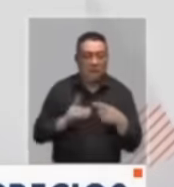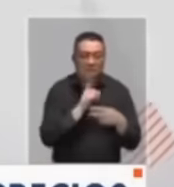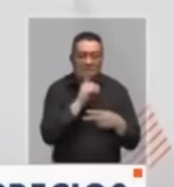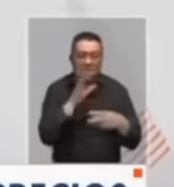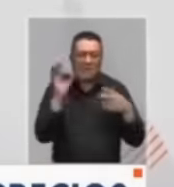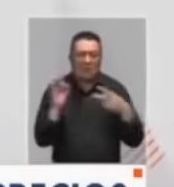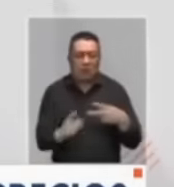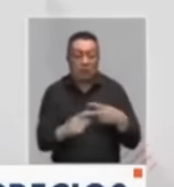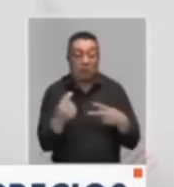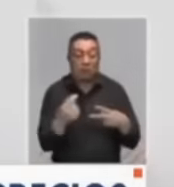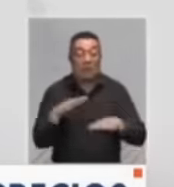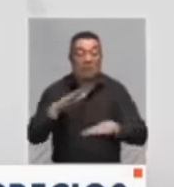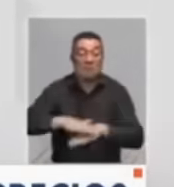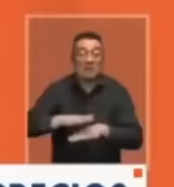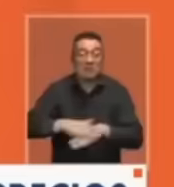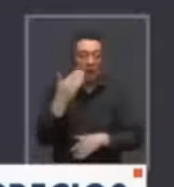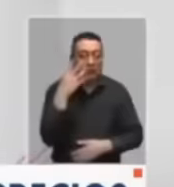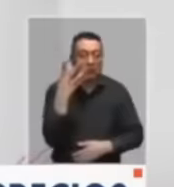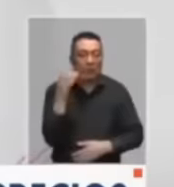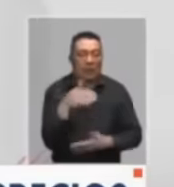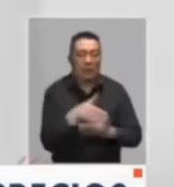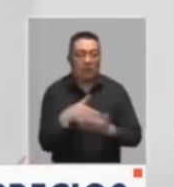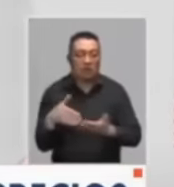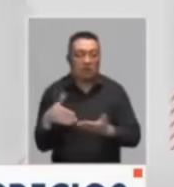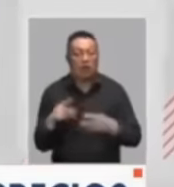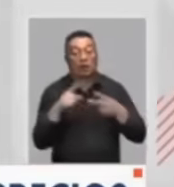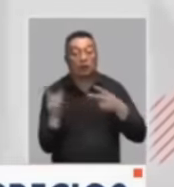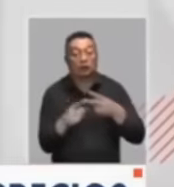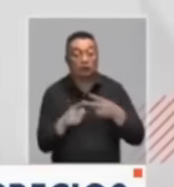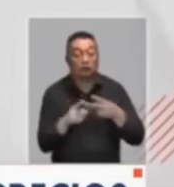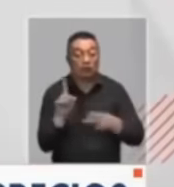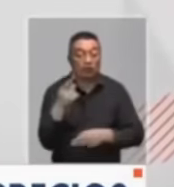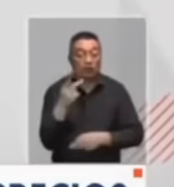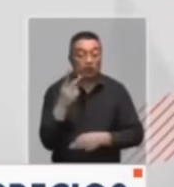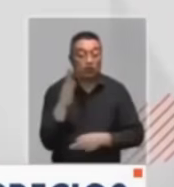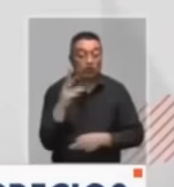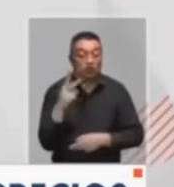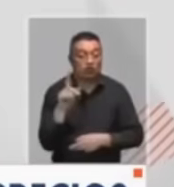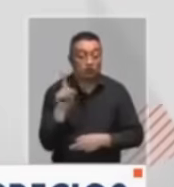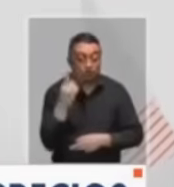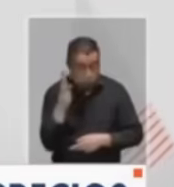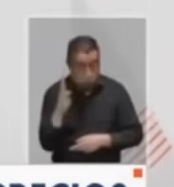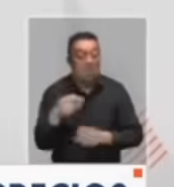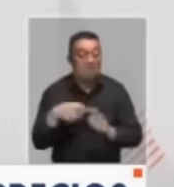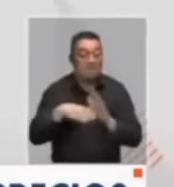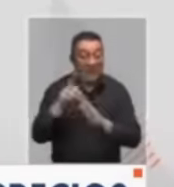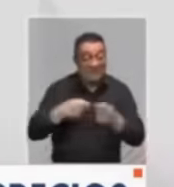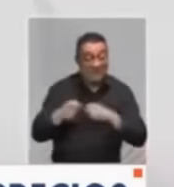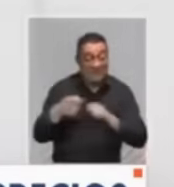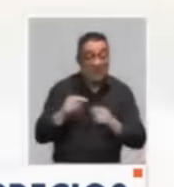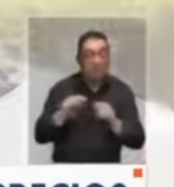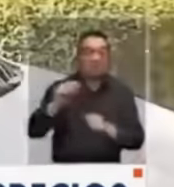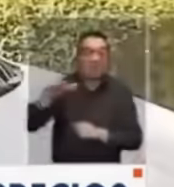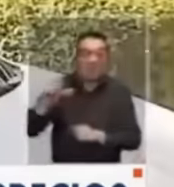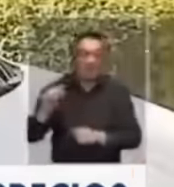cuyo valor parte en casi 40 millones de pesos. El otro, una SUV entre las más vendidas del mundo, con un precio más alto.